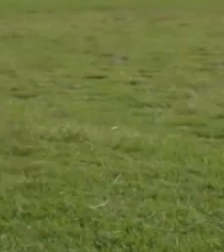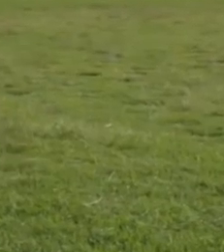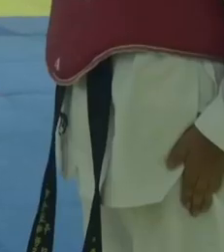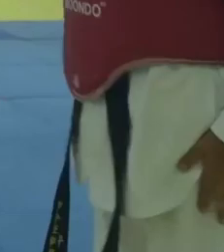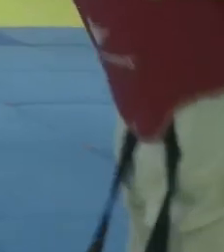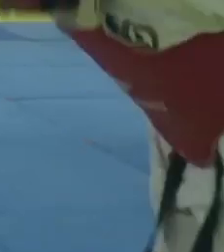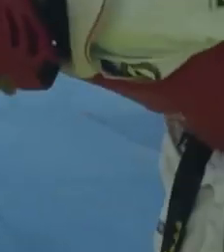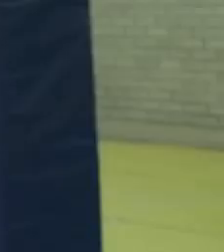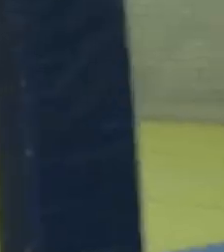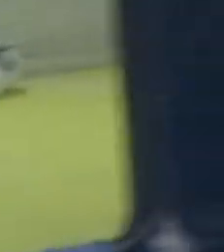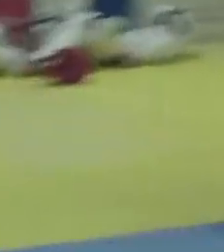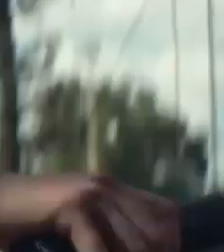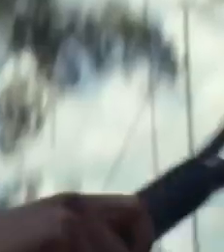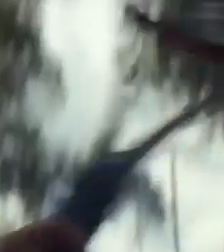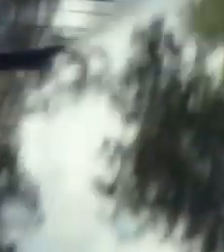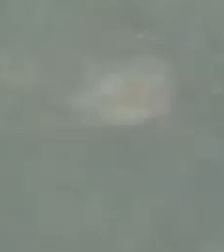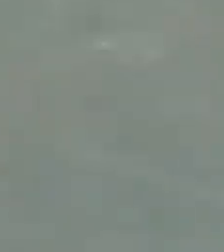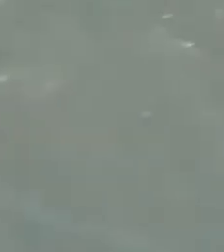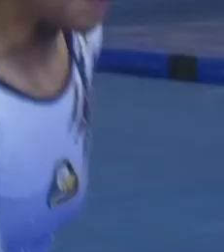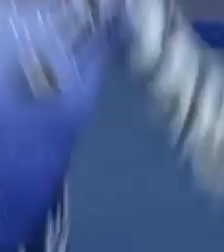integral del ser humano